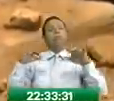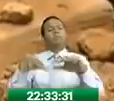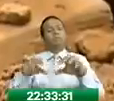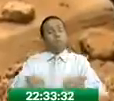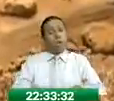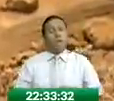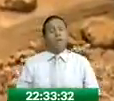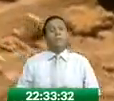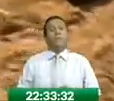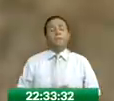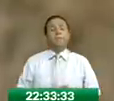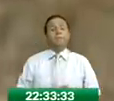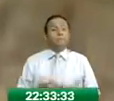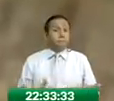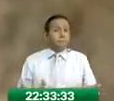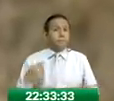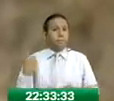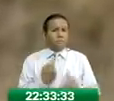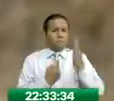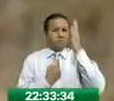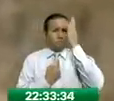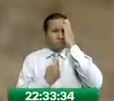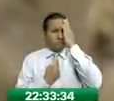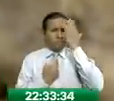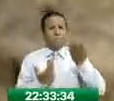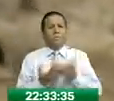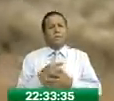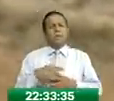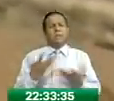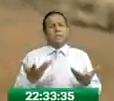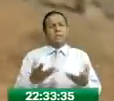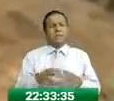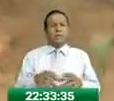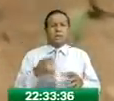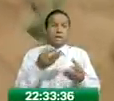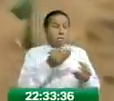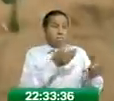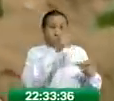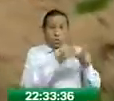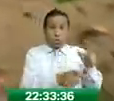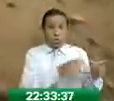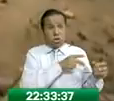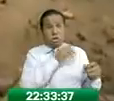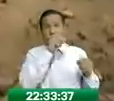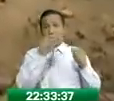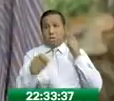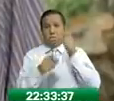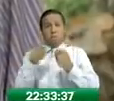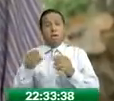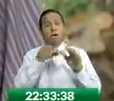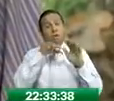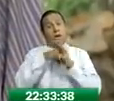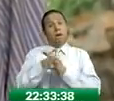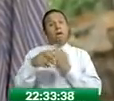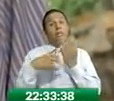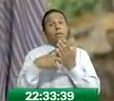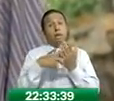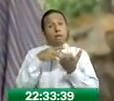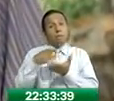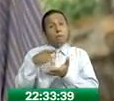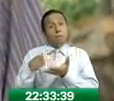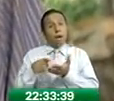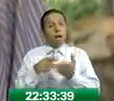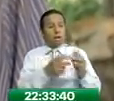las entradas son lo que se sustenta la alimentación de todas las especies de aquí que se encuentran aquí en el